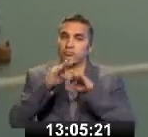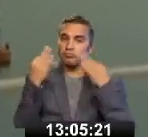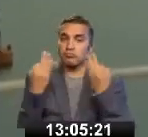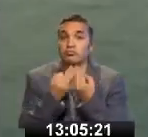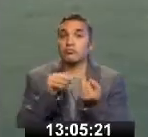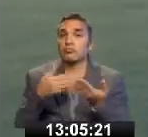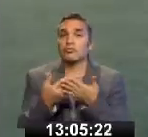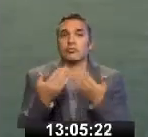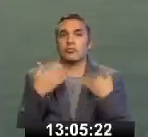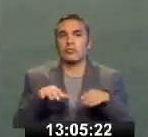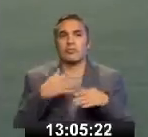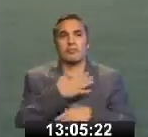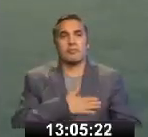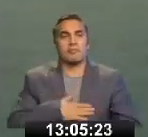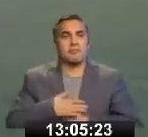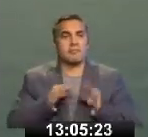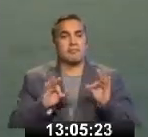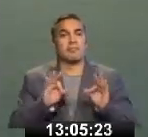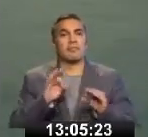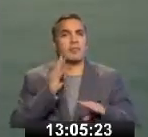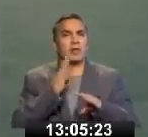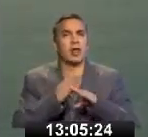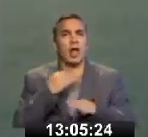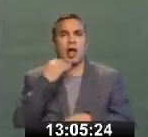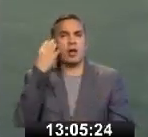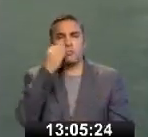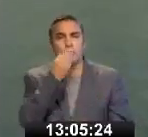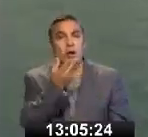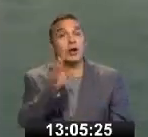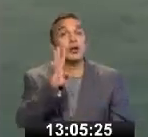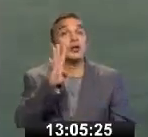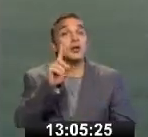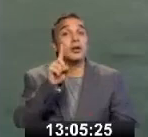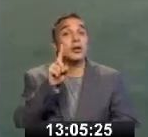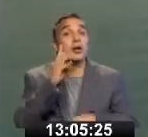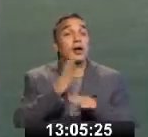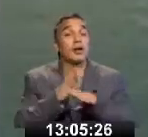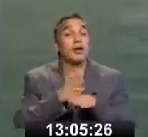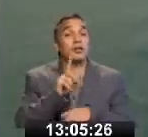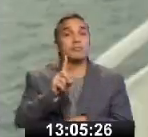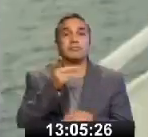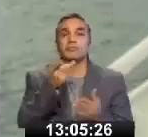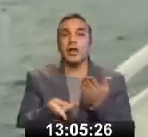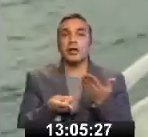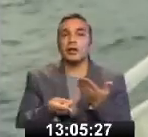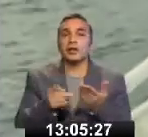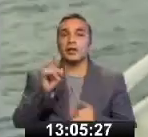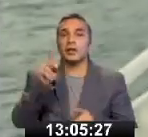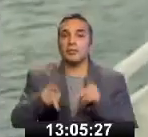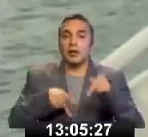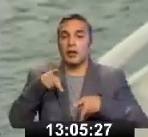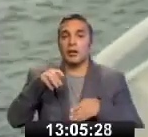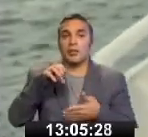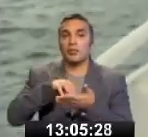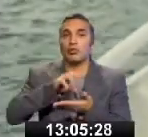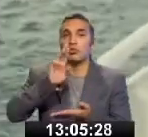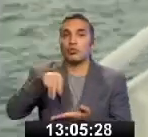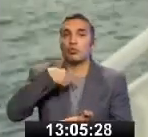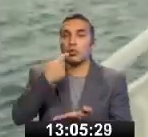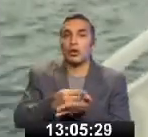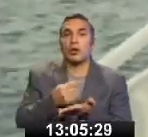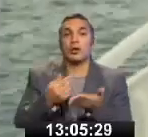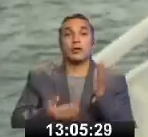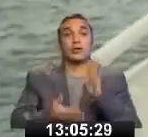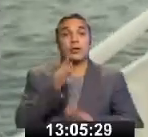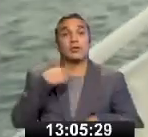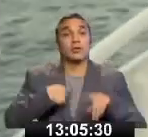el ambiente está espectacular. Pero cuando hablamos de espectacular, también tenemos que referirnos a lo que está pasando en playas en la provincia del Guayas. Para eso le